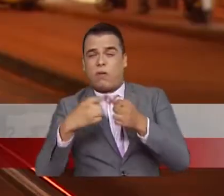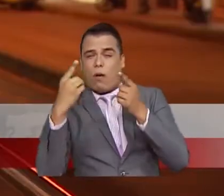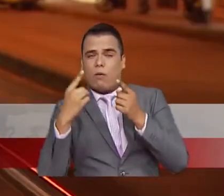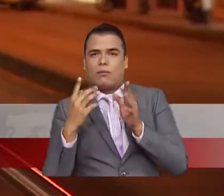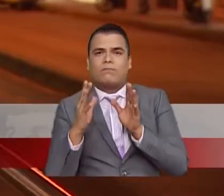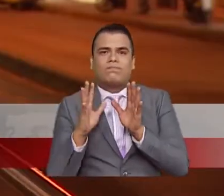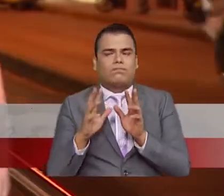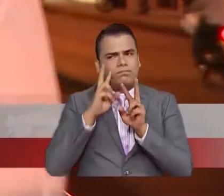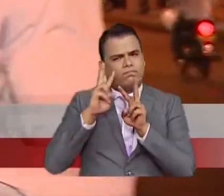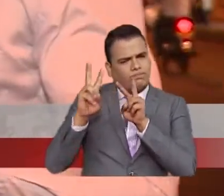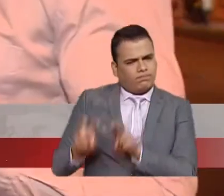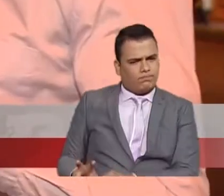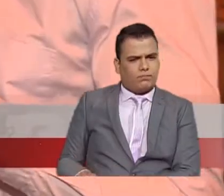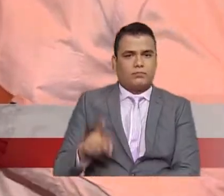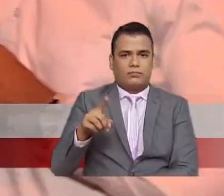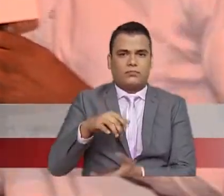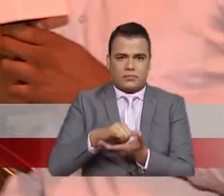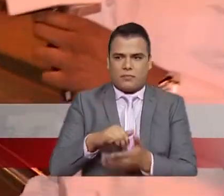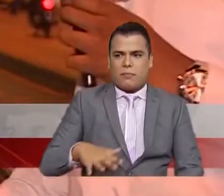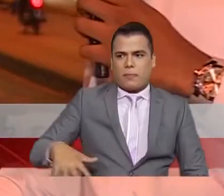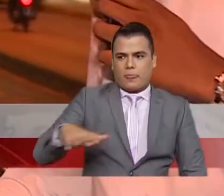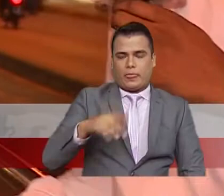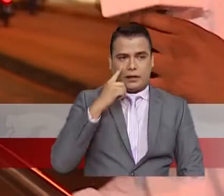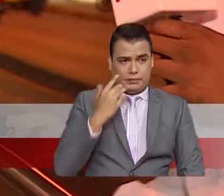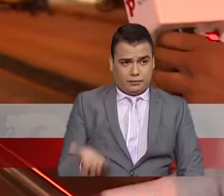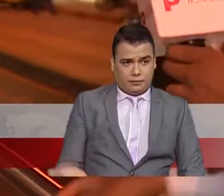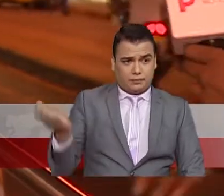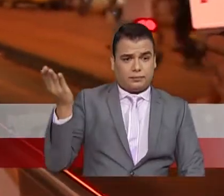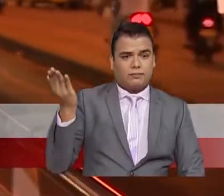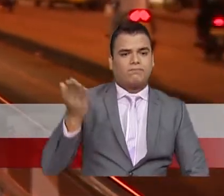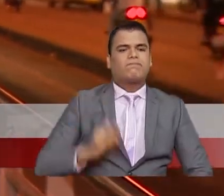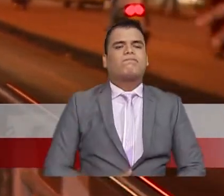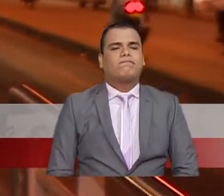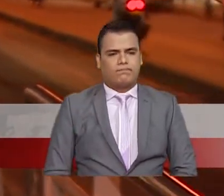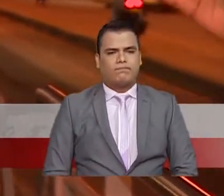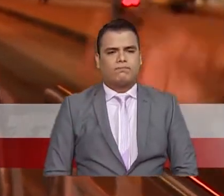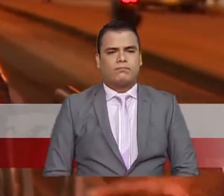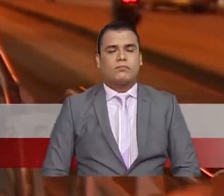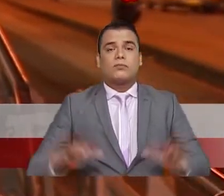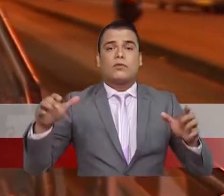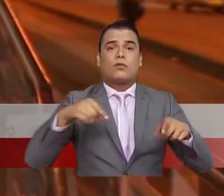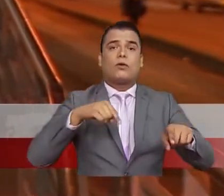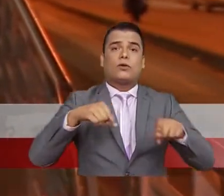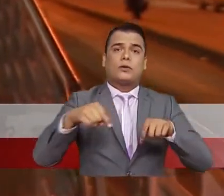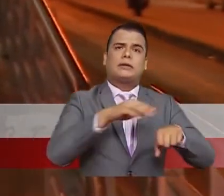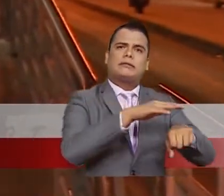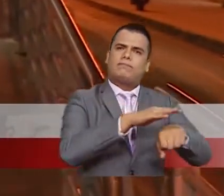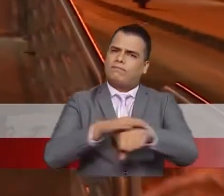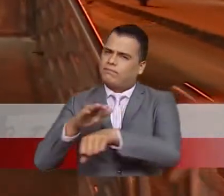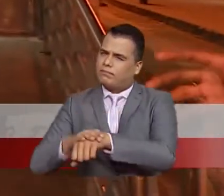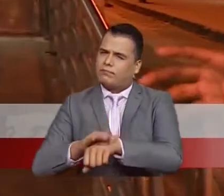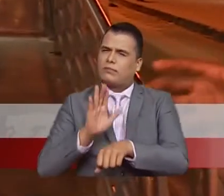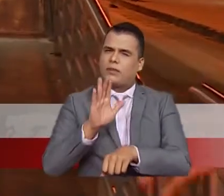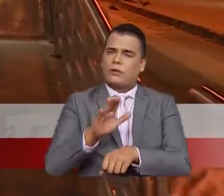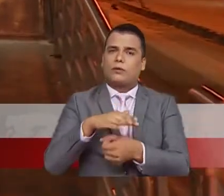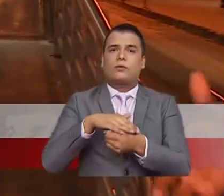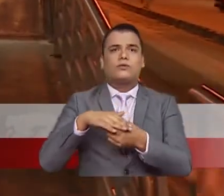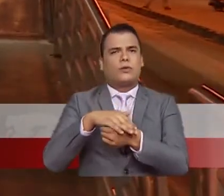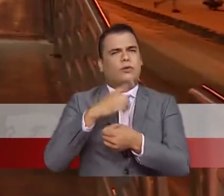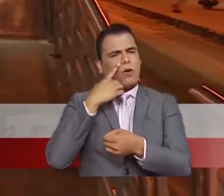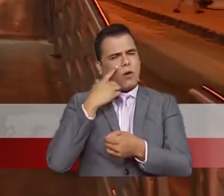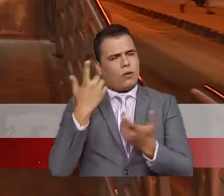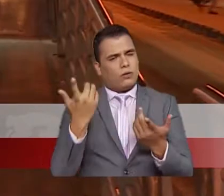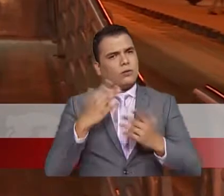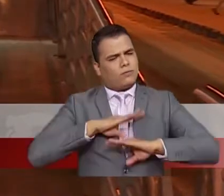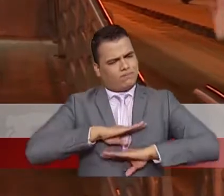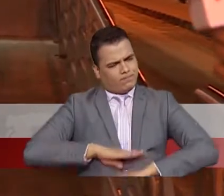generó conmoción aquí en este punto donde nos encontramos justamente. Pues las autoridades han llamado la atención frente a estos hechos de intolerancia que